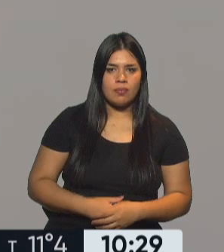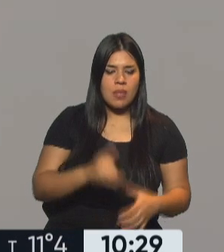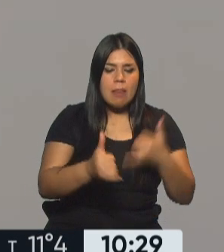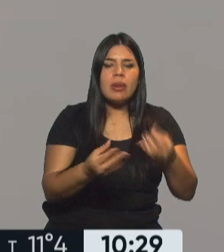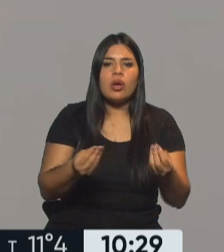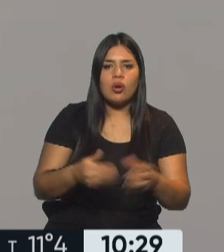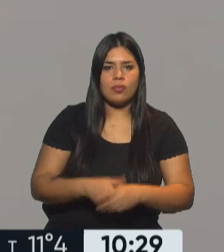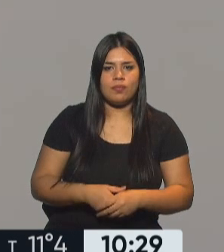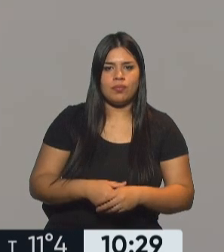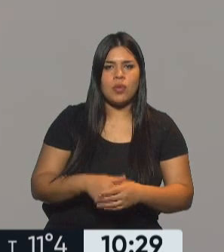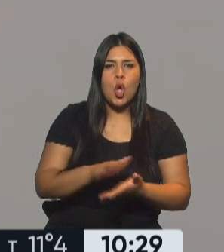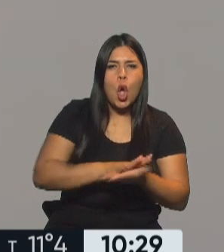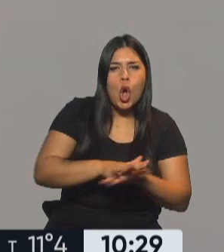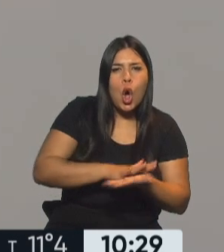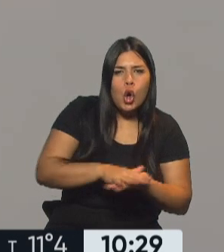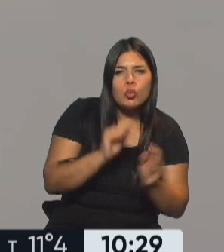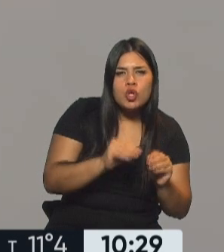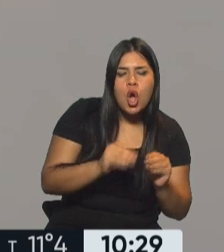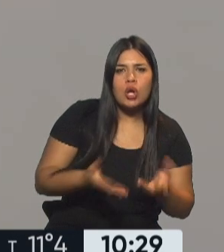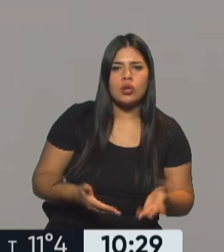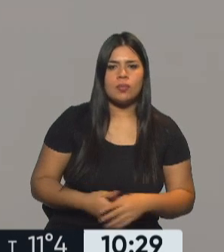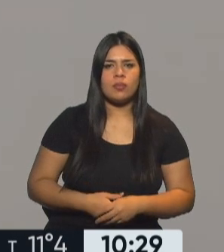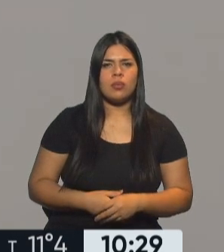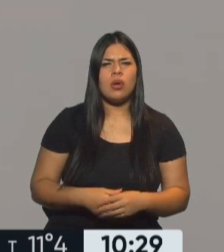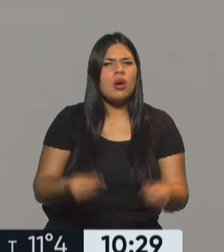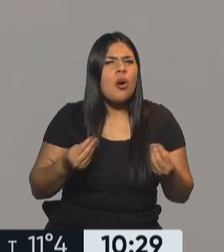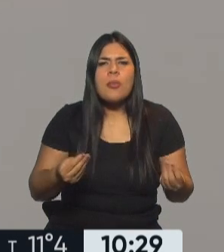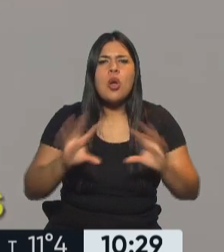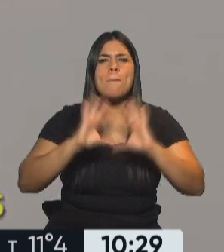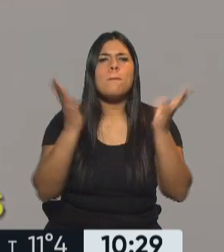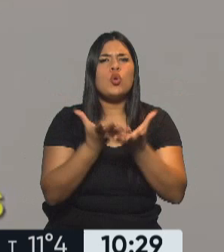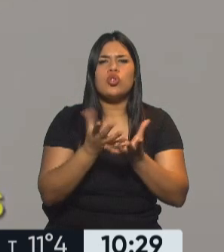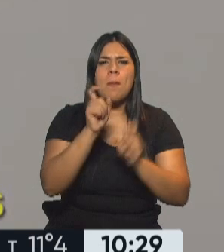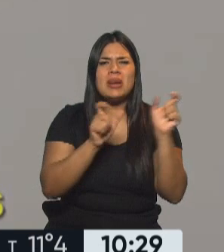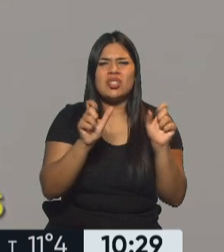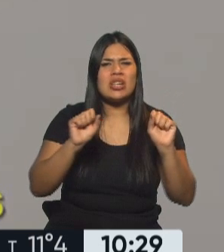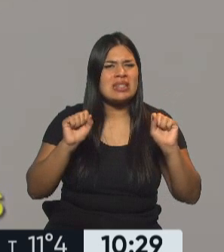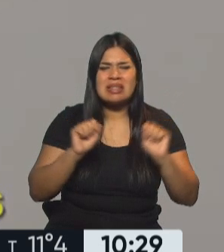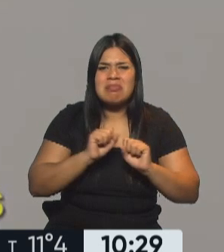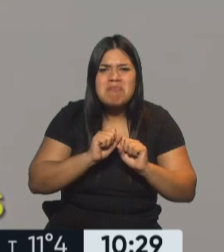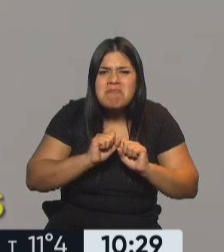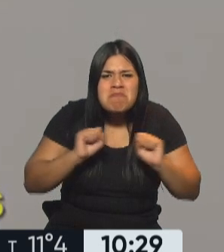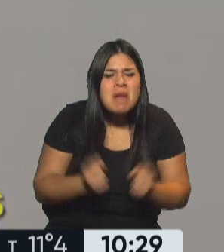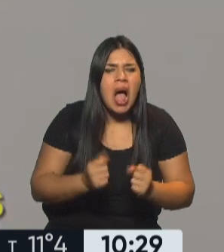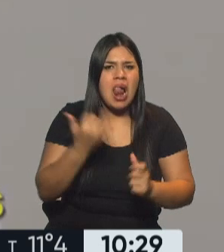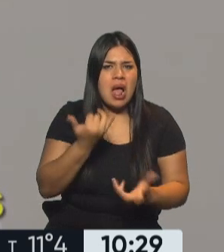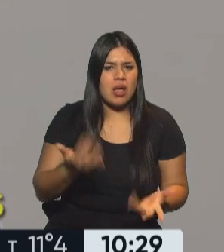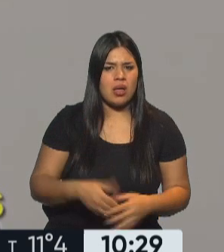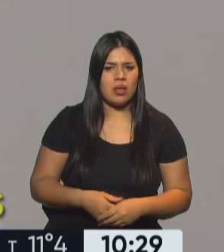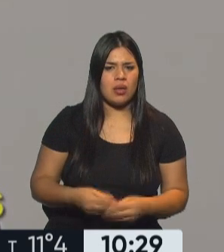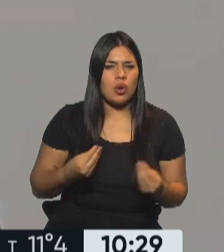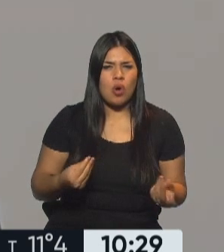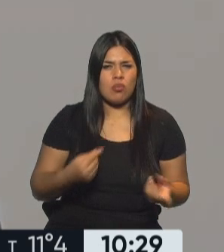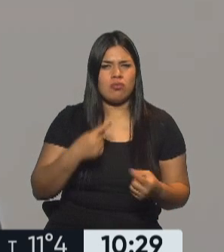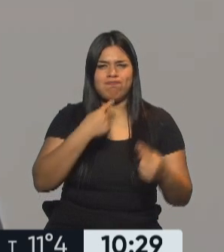la corrupción. ¿Cómo es posible que exista tanta maldad en el mundo? Tengo tristeza e impotencia porque son los mismos